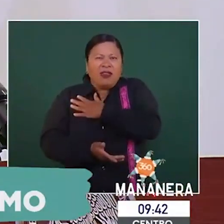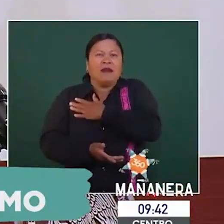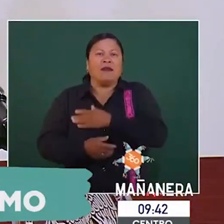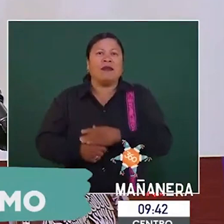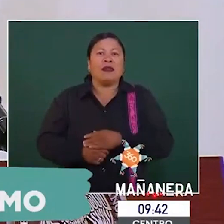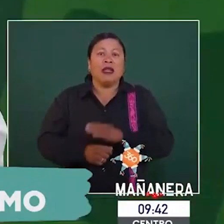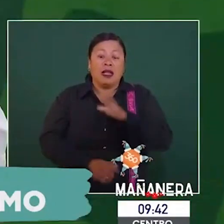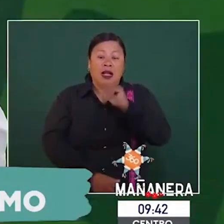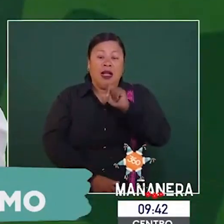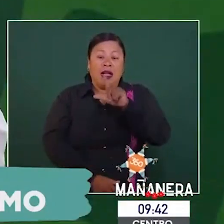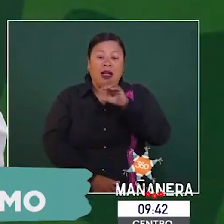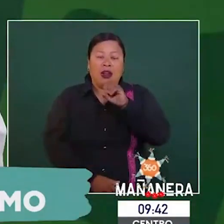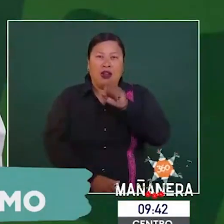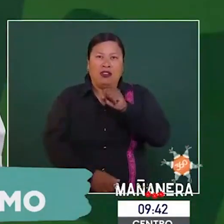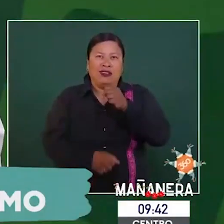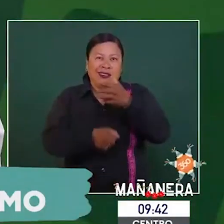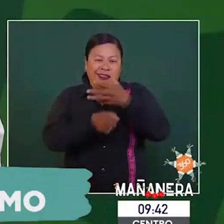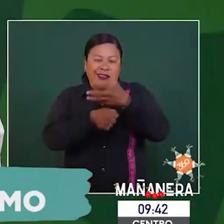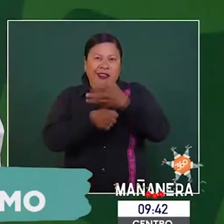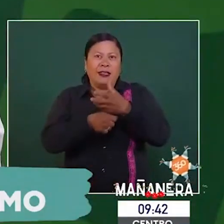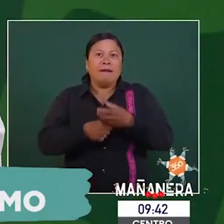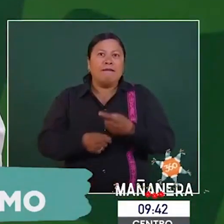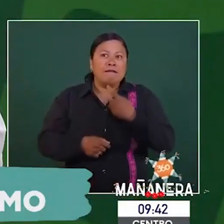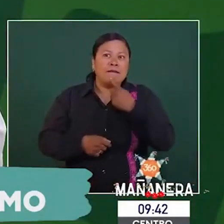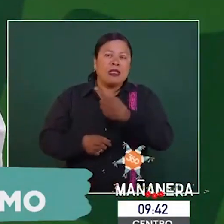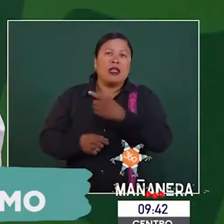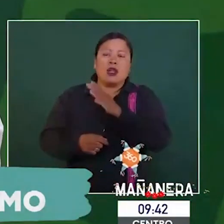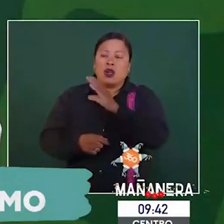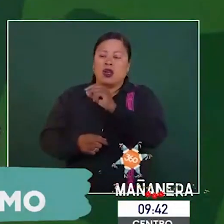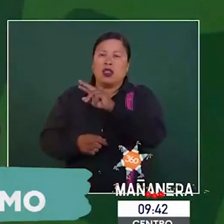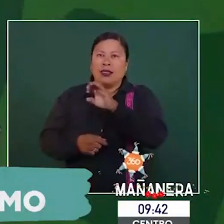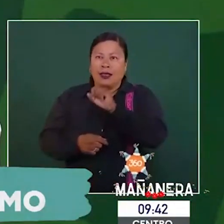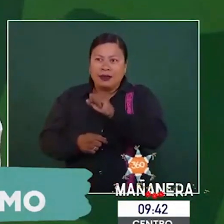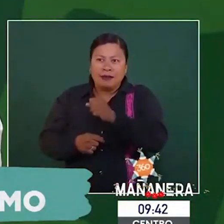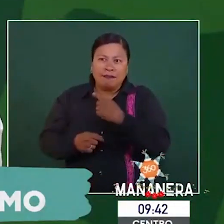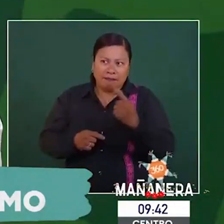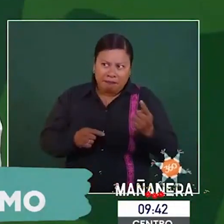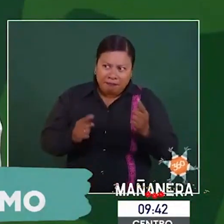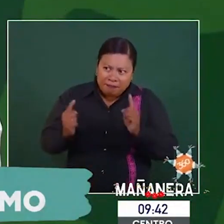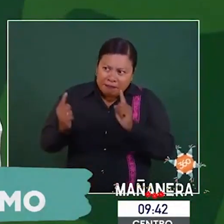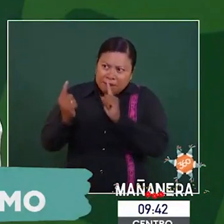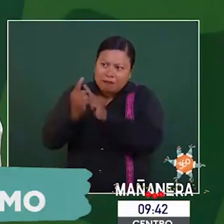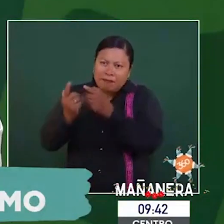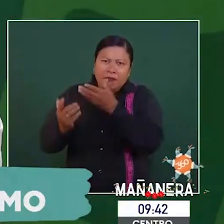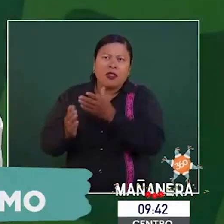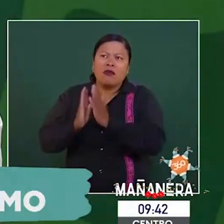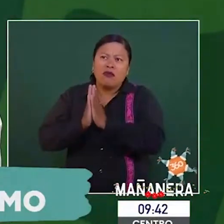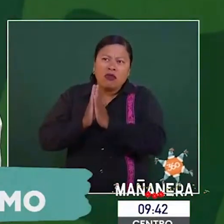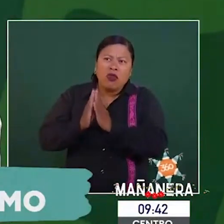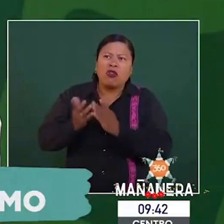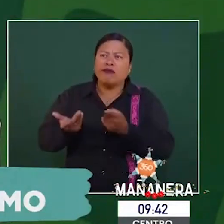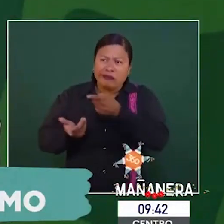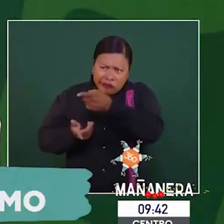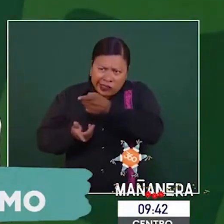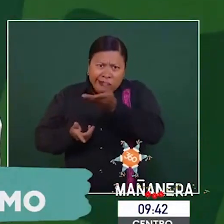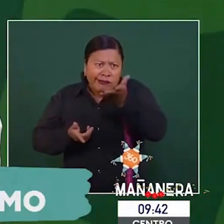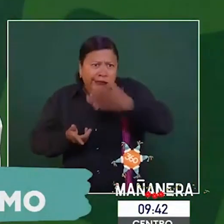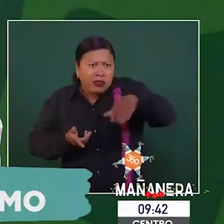Carlos V le pidió a Hernán Cortés que buscara un paso que